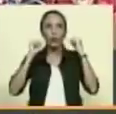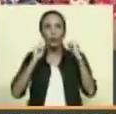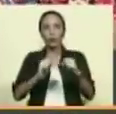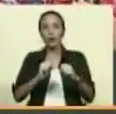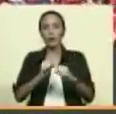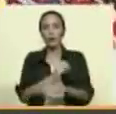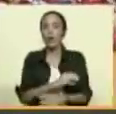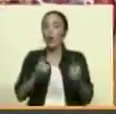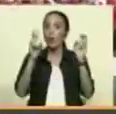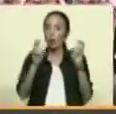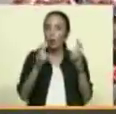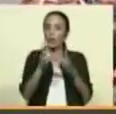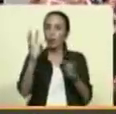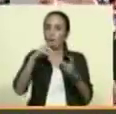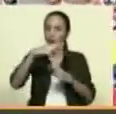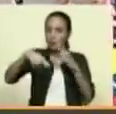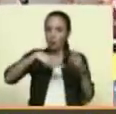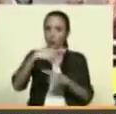y de nuevo.